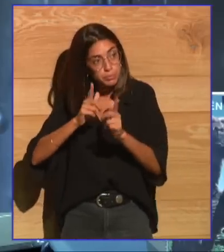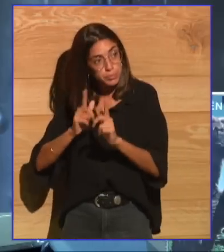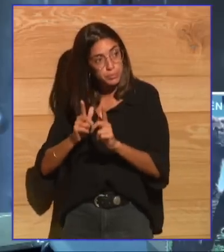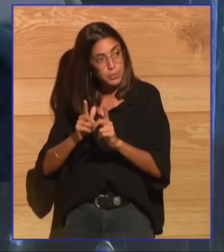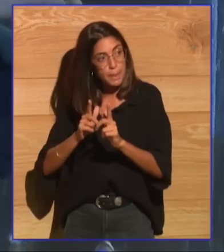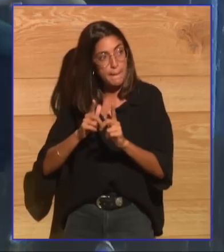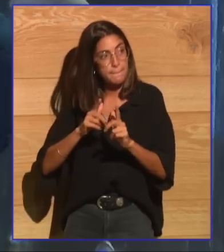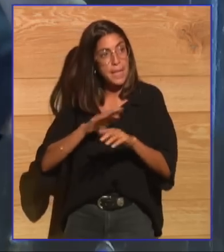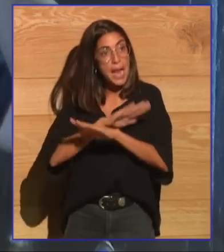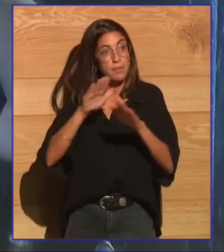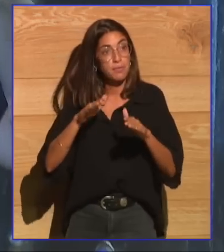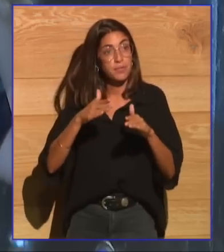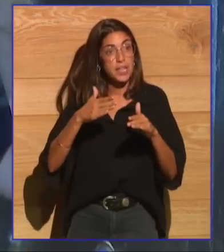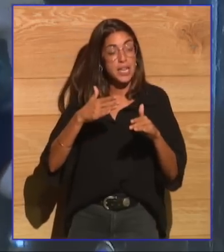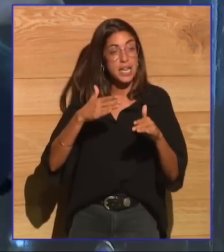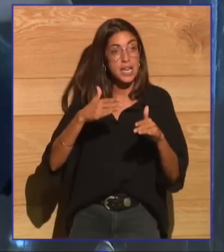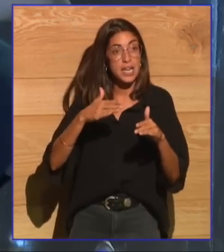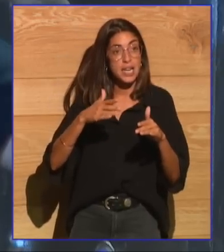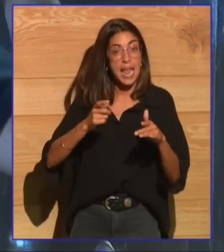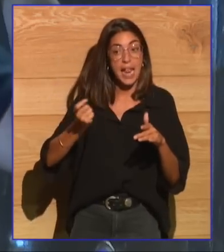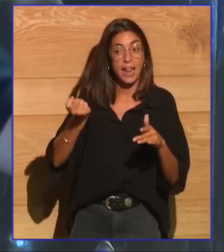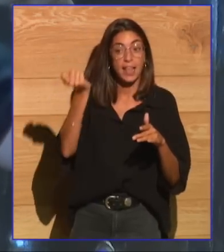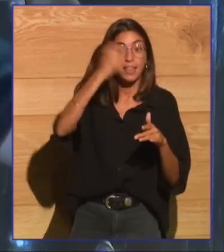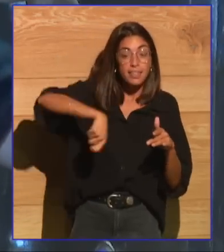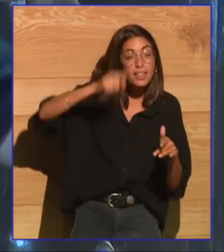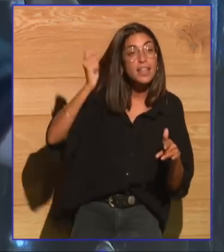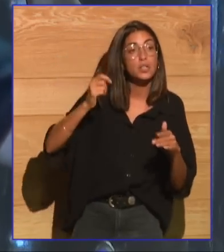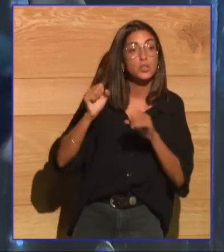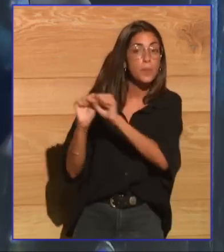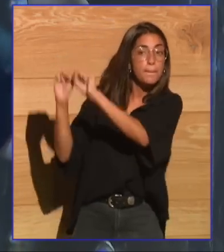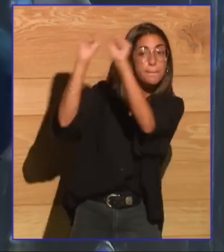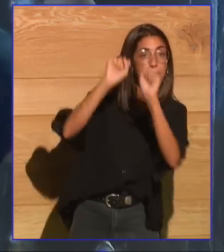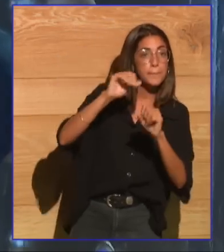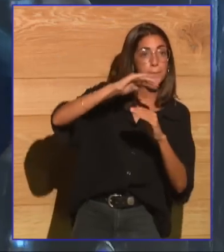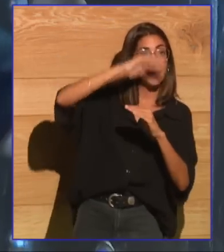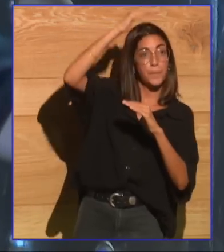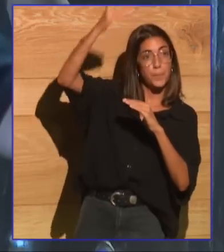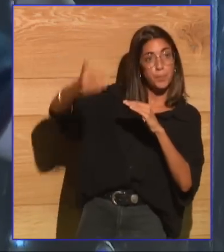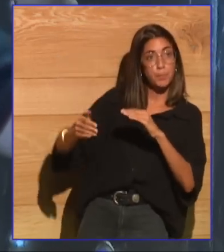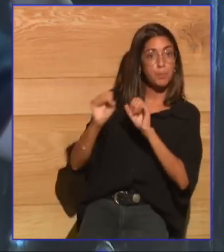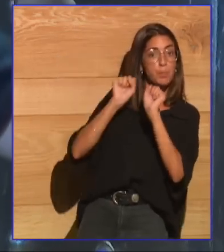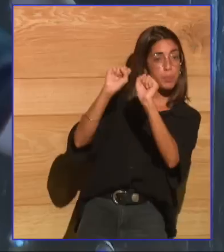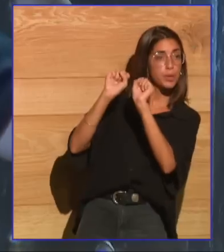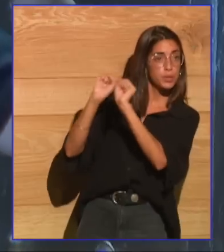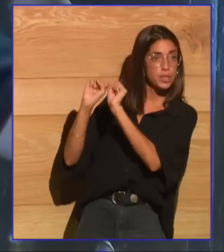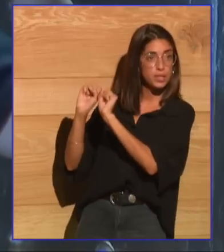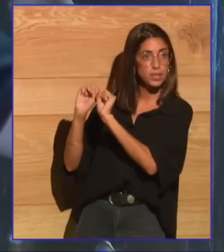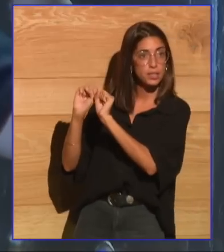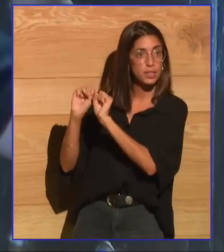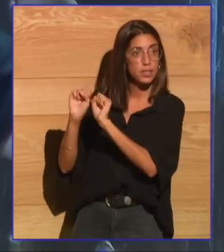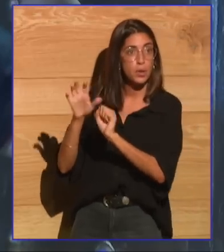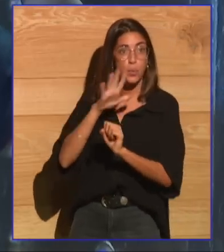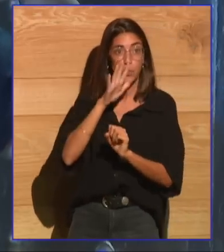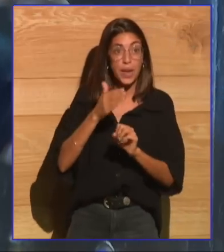protegen indiana jones porque él ha cortado ese gol que nosotros ya sabíamos que estaba ahí que no sabía nos lo había colocado con algo muy importante